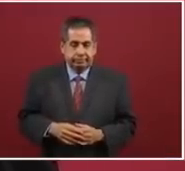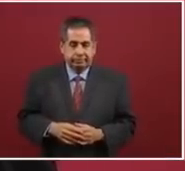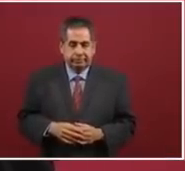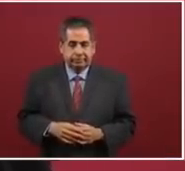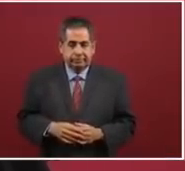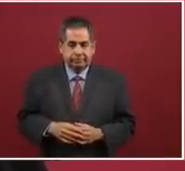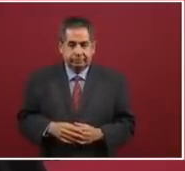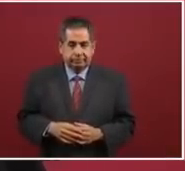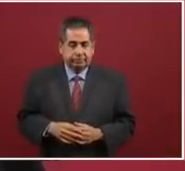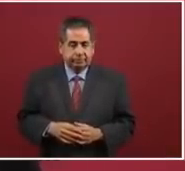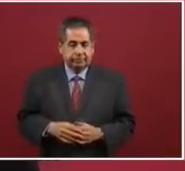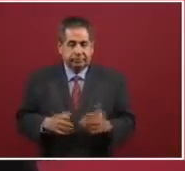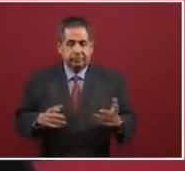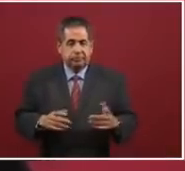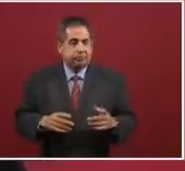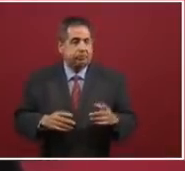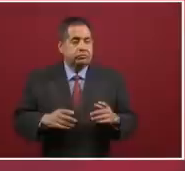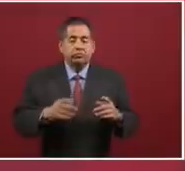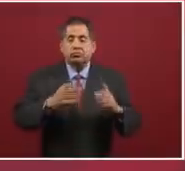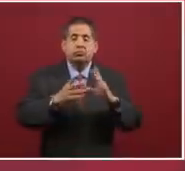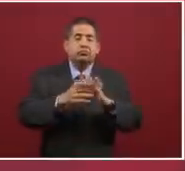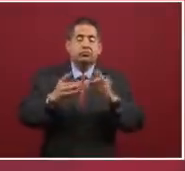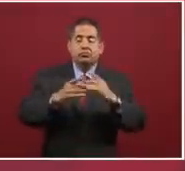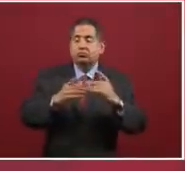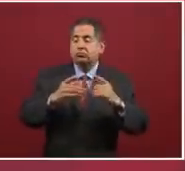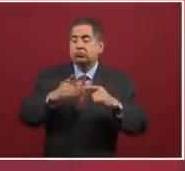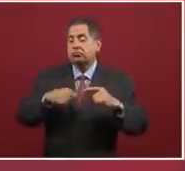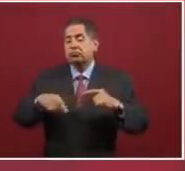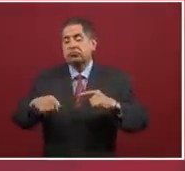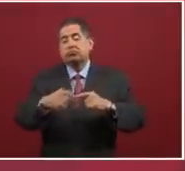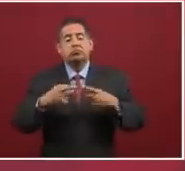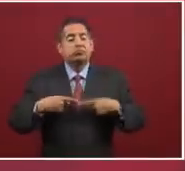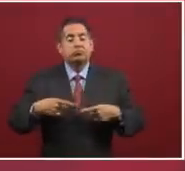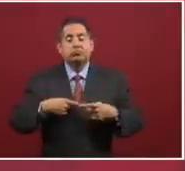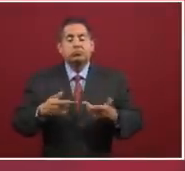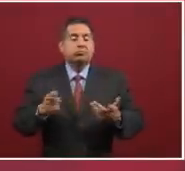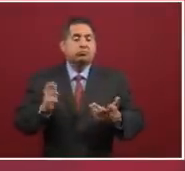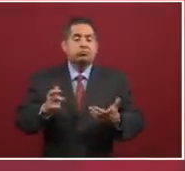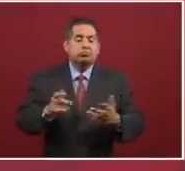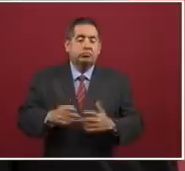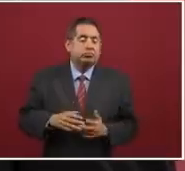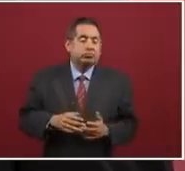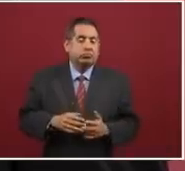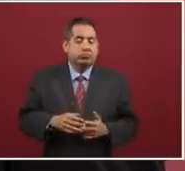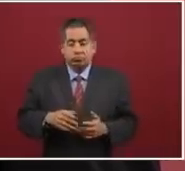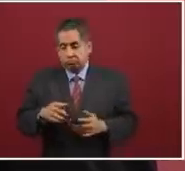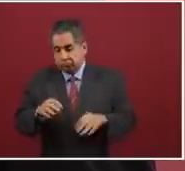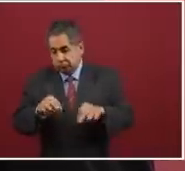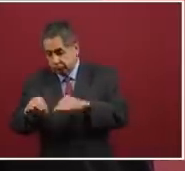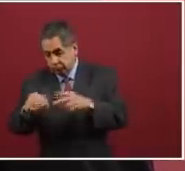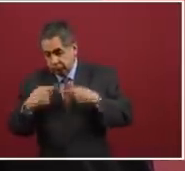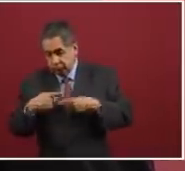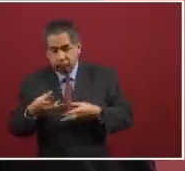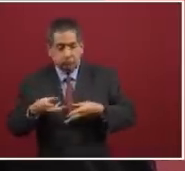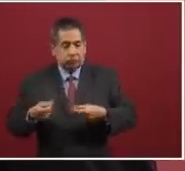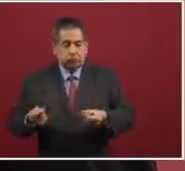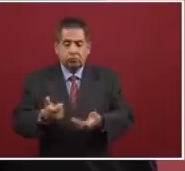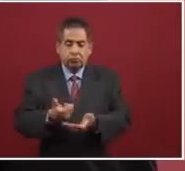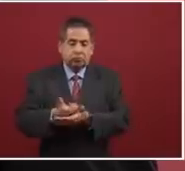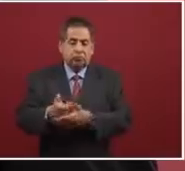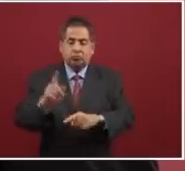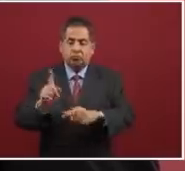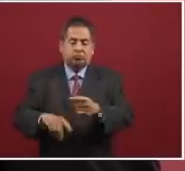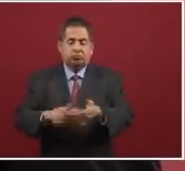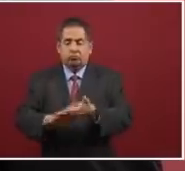liquidar a trabajadores, de que era mucho lo que se gastaba en